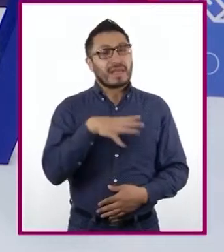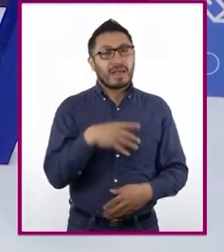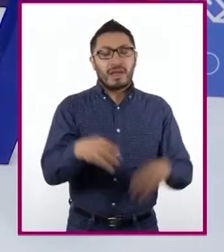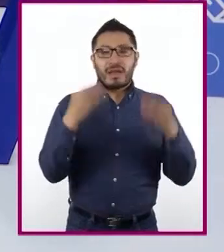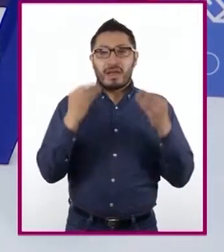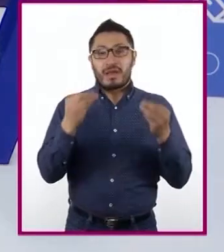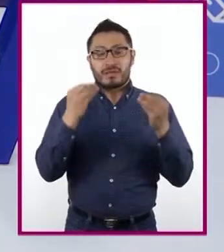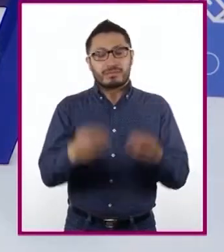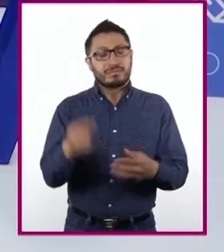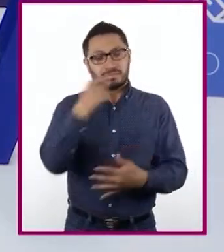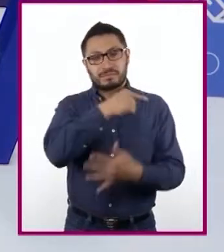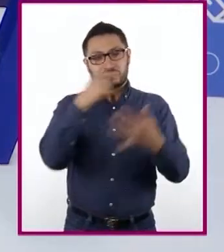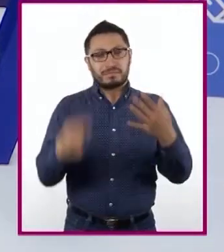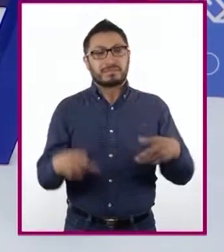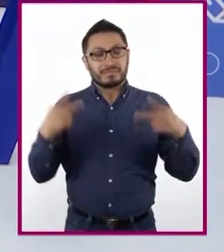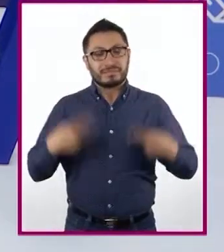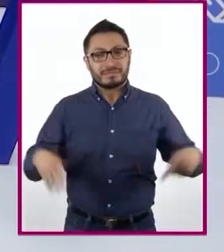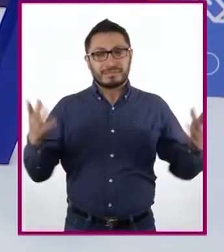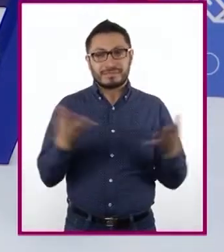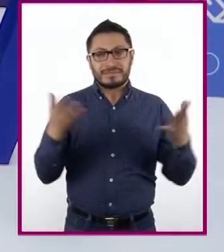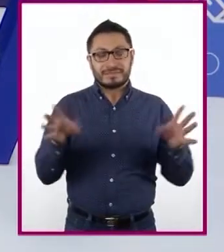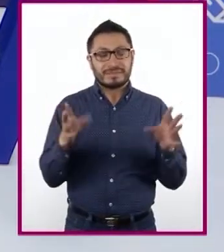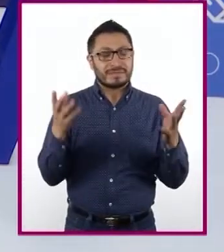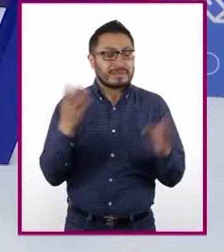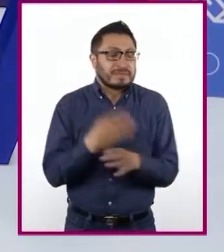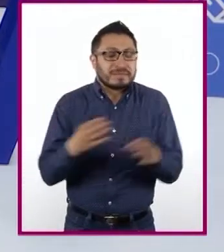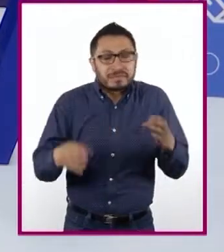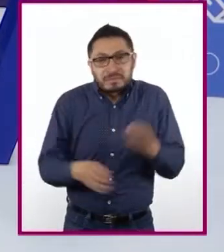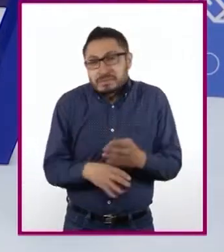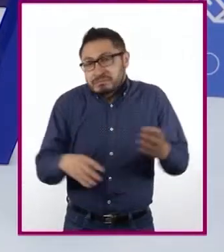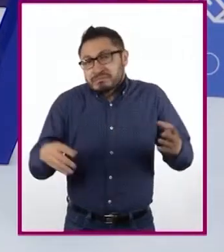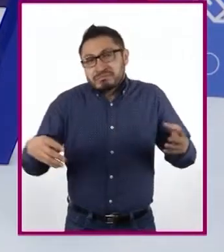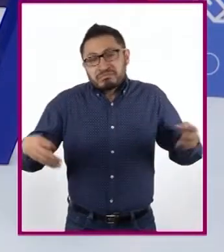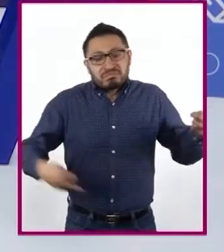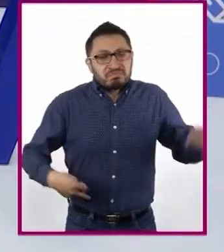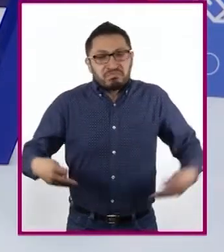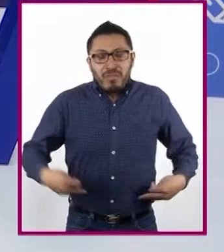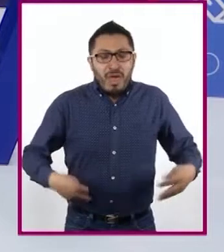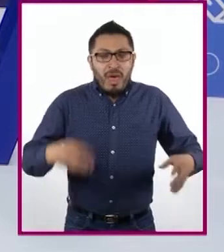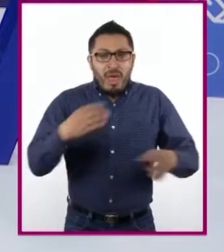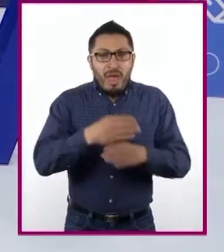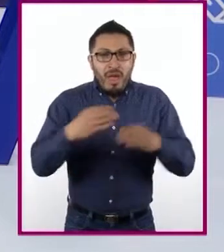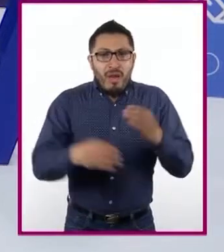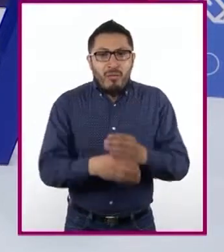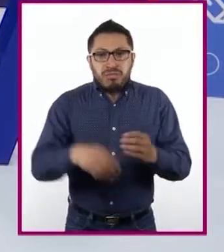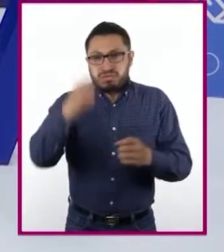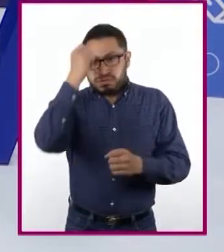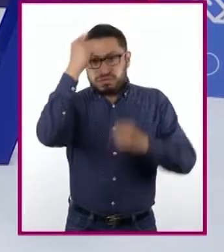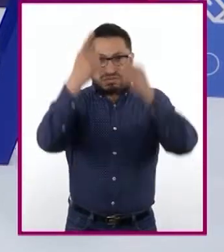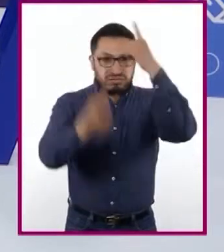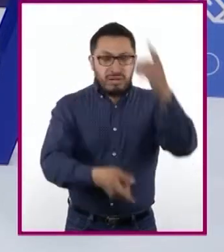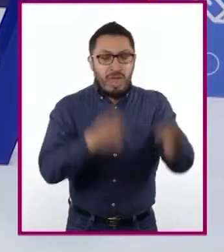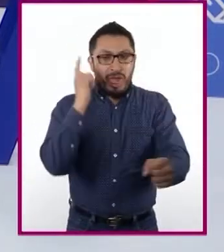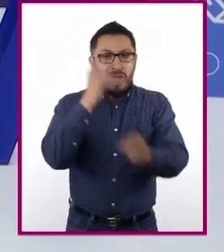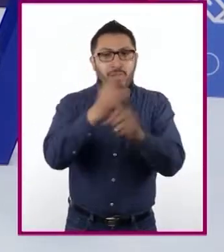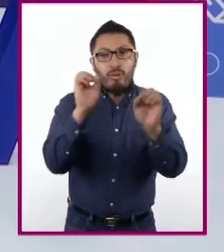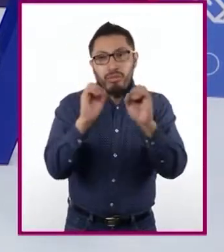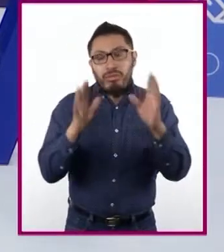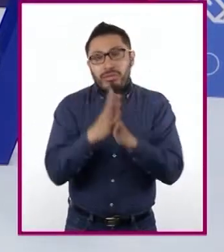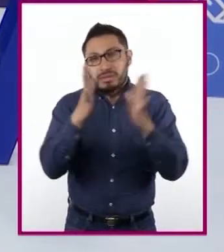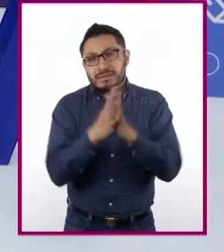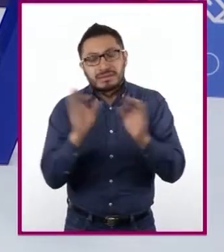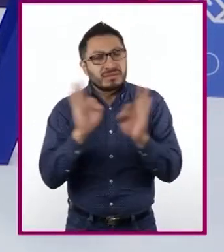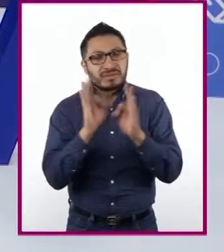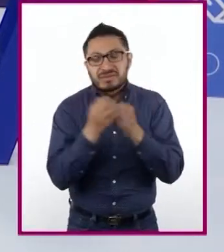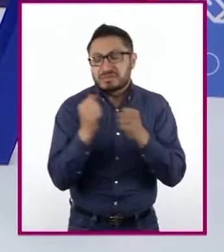infinidad de personajes que han realizado acciones, obras, inventos, descubrimientos o participado de alguna manera